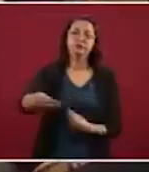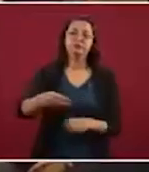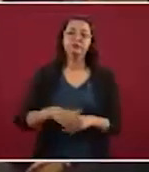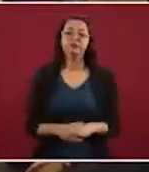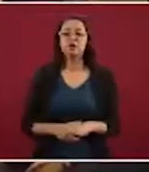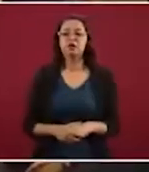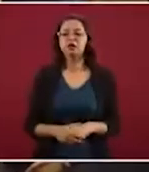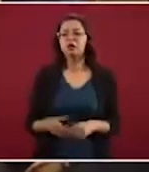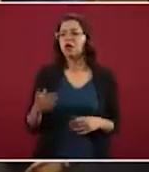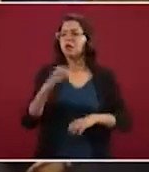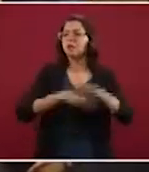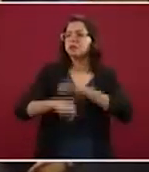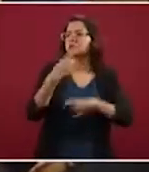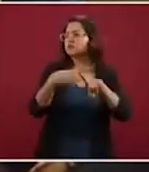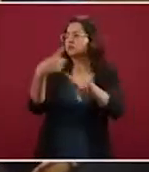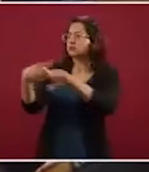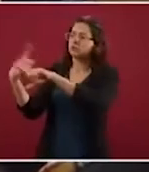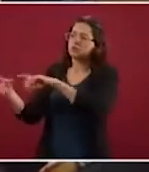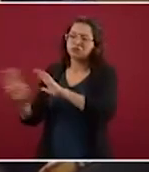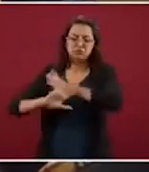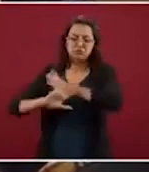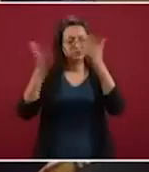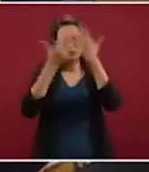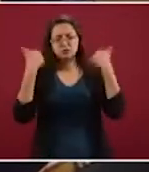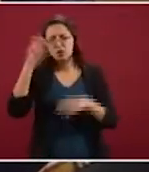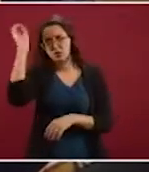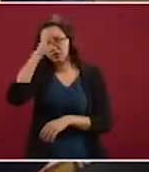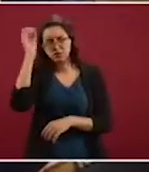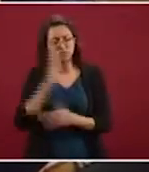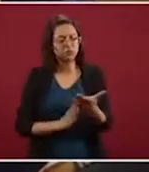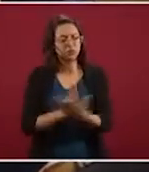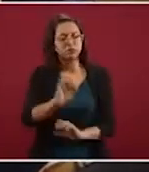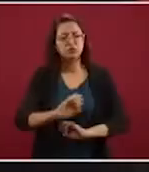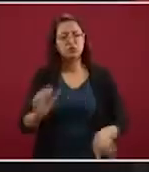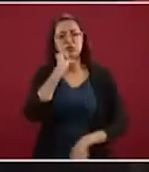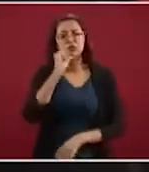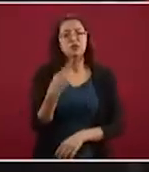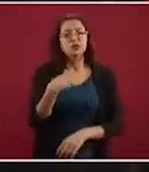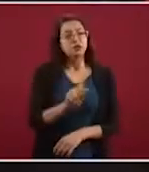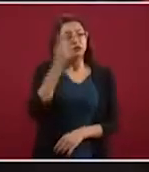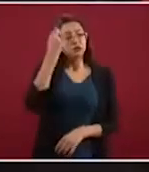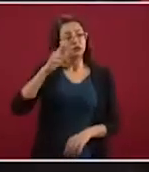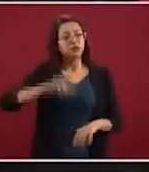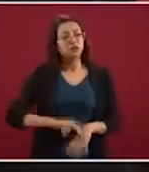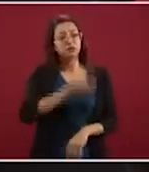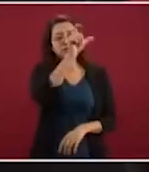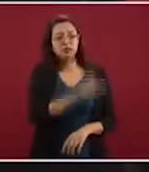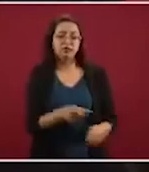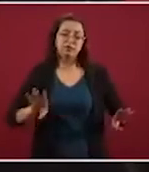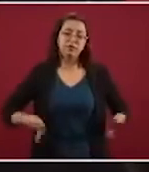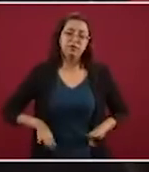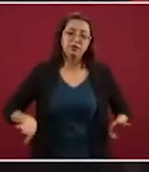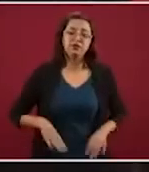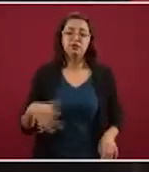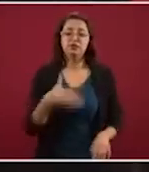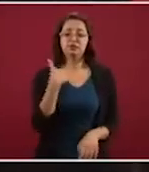patrocinadores y eso yo no me meto a opinar, pero el director es un agente con